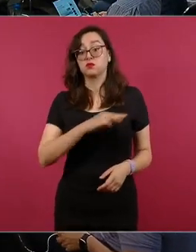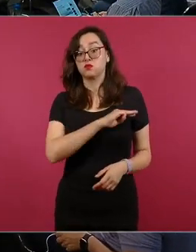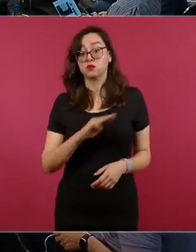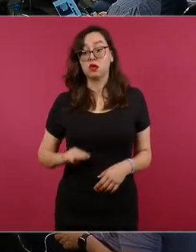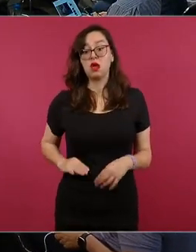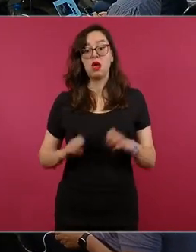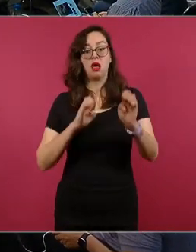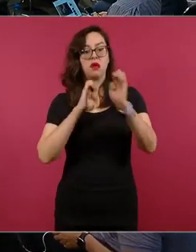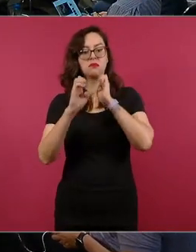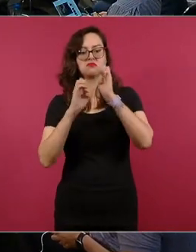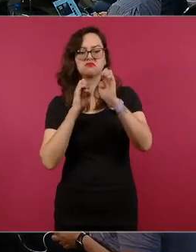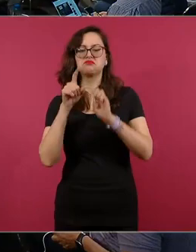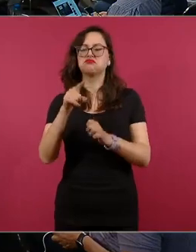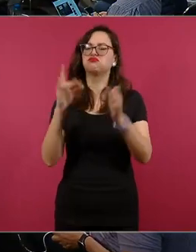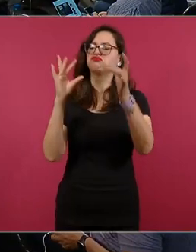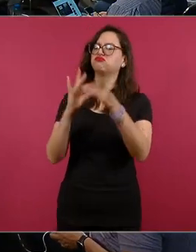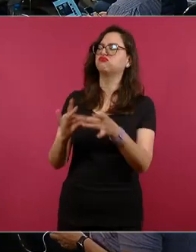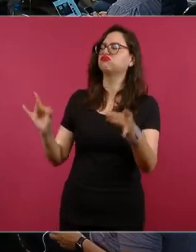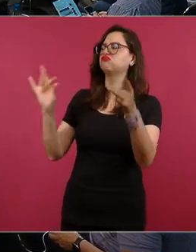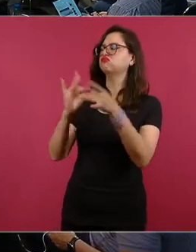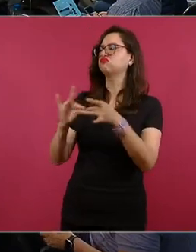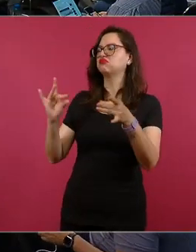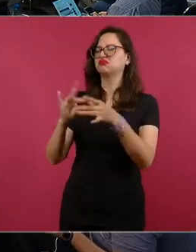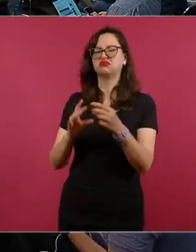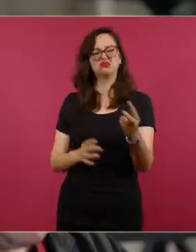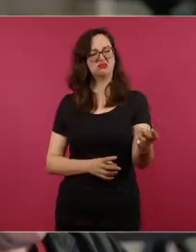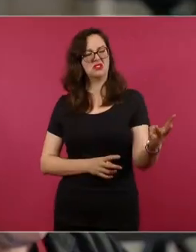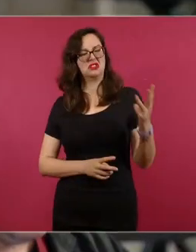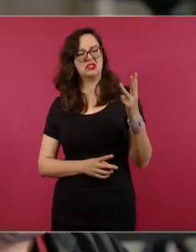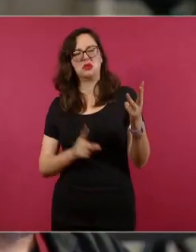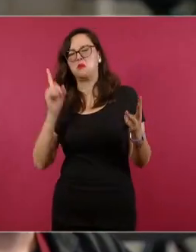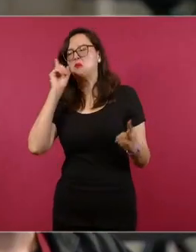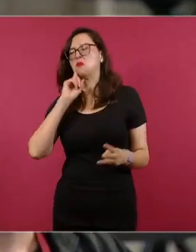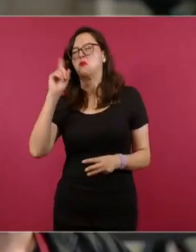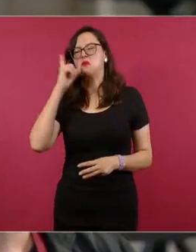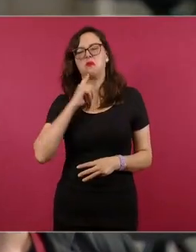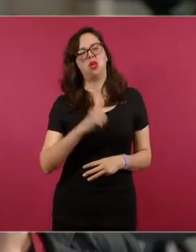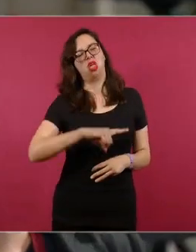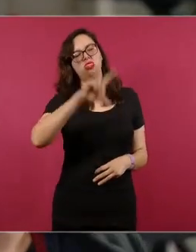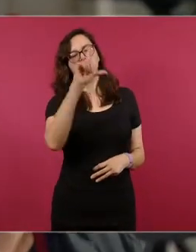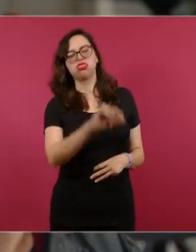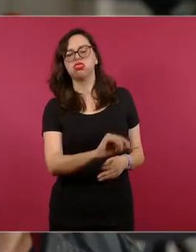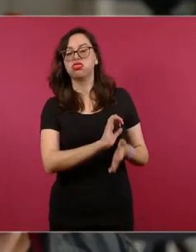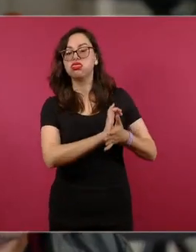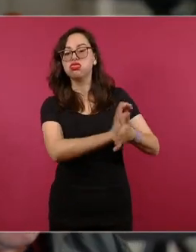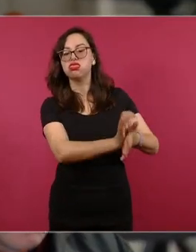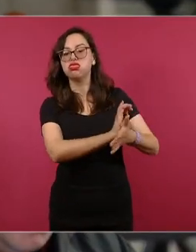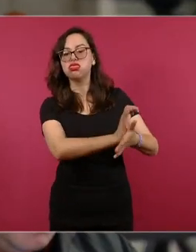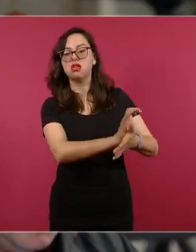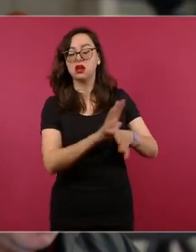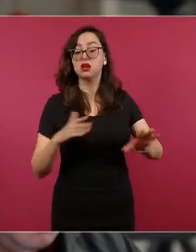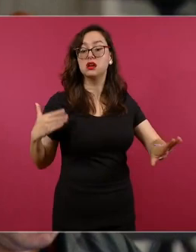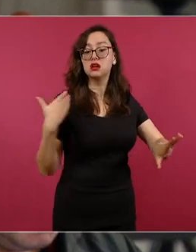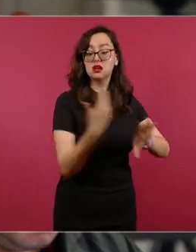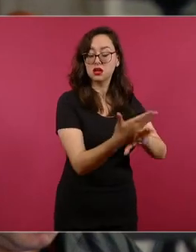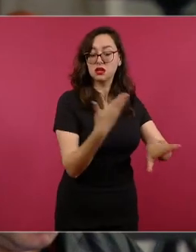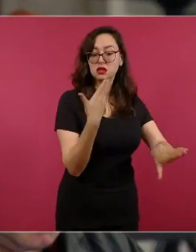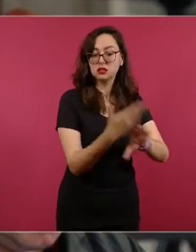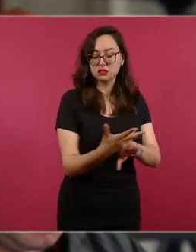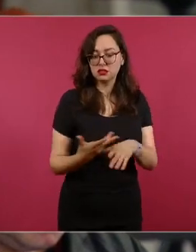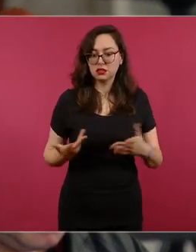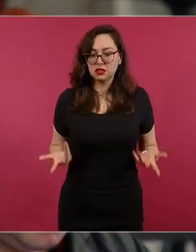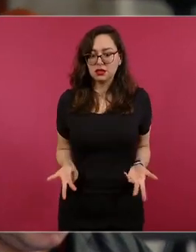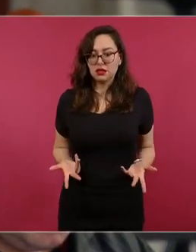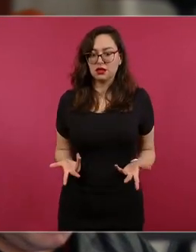emitido declaraciones respectivas y discriminatorias hacia las señoras, negando incluso sus derechos y tergiversando la situación legal